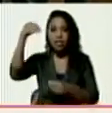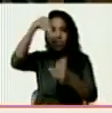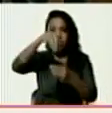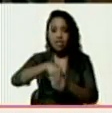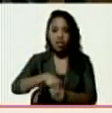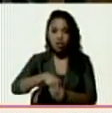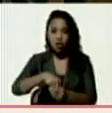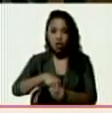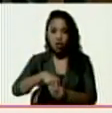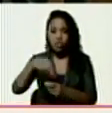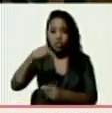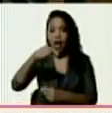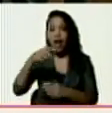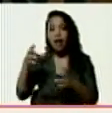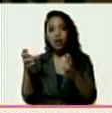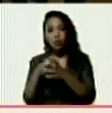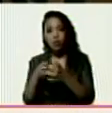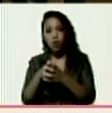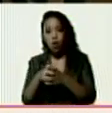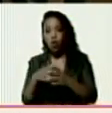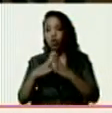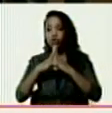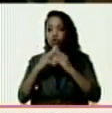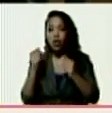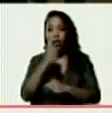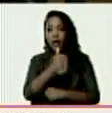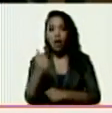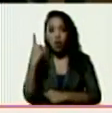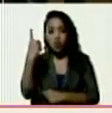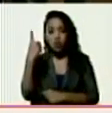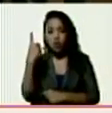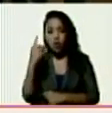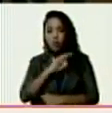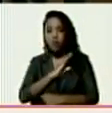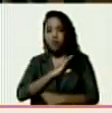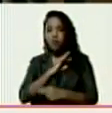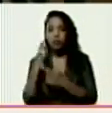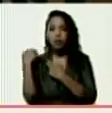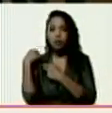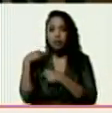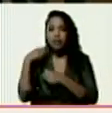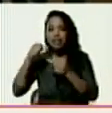hemiciclo. Todos y cada uno de ellos se quedaron hasta el último